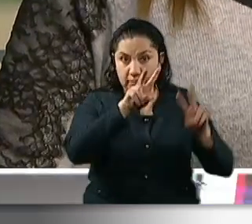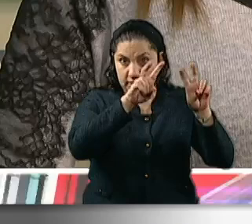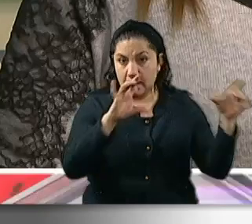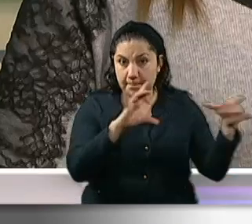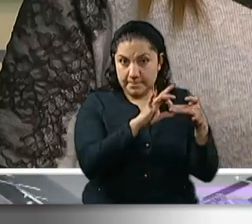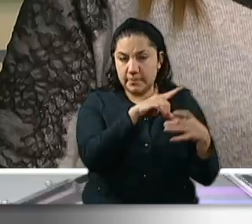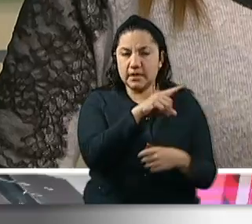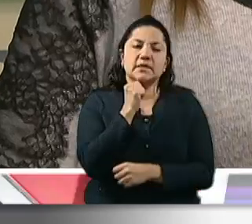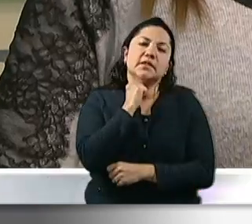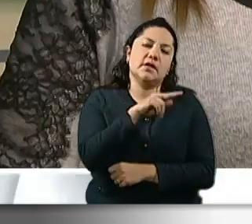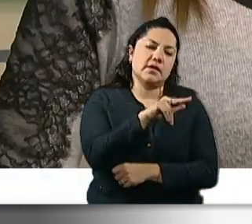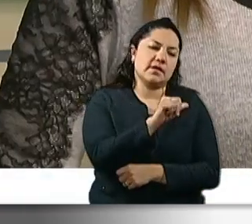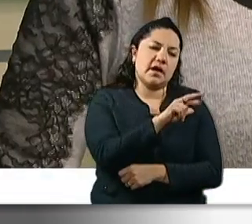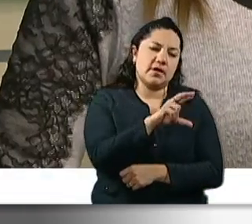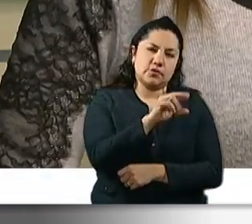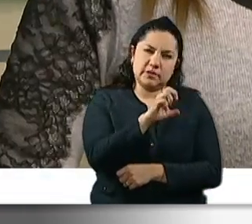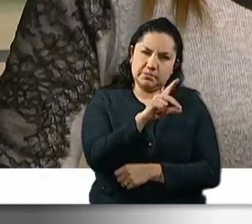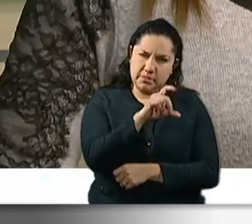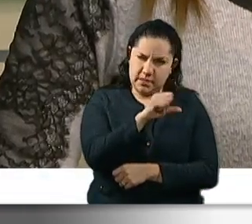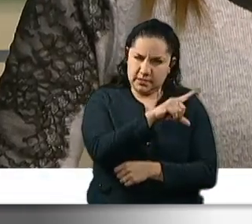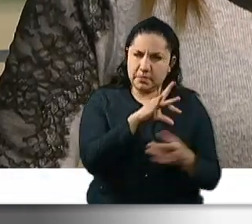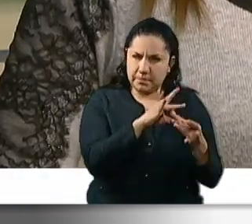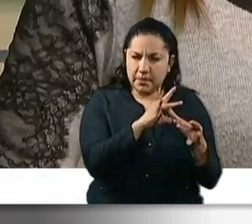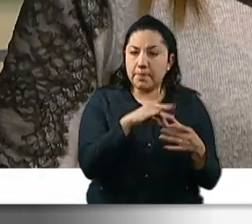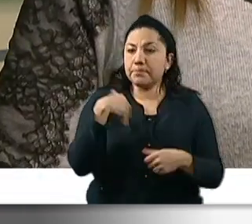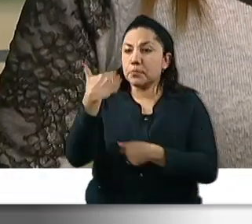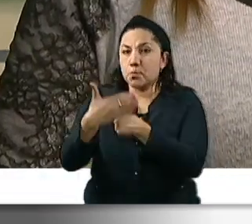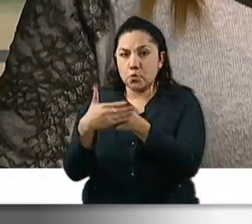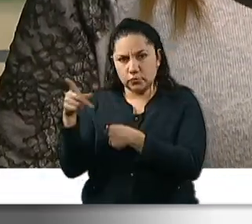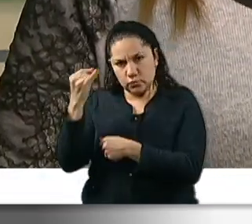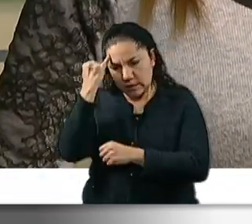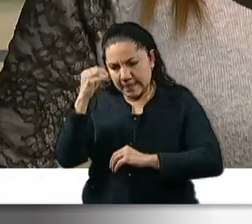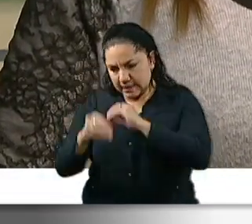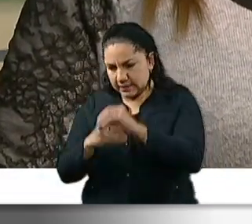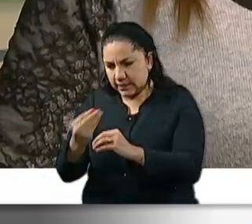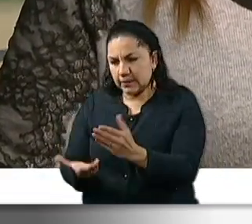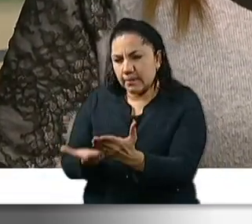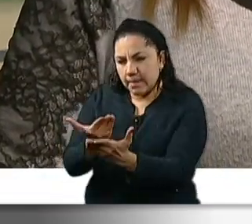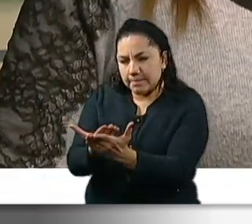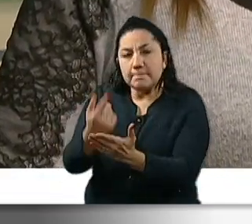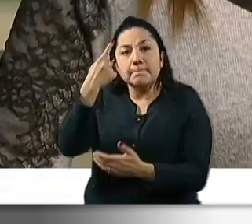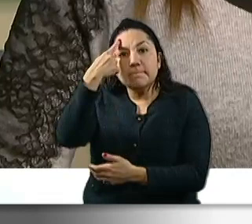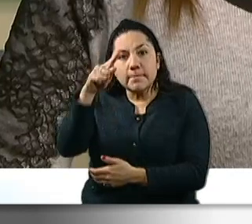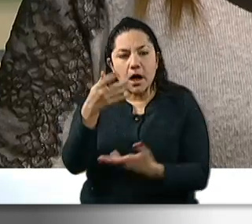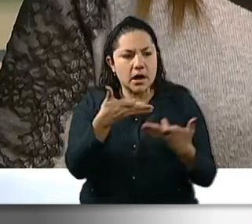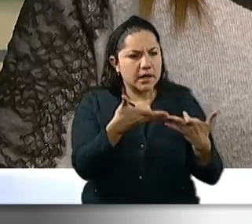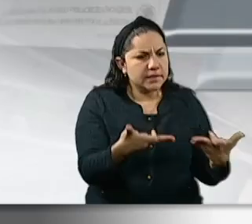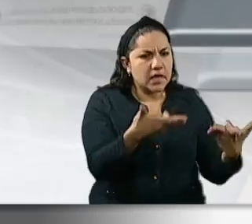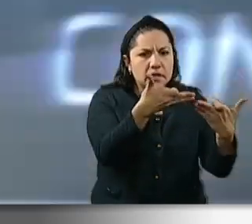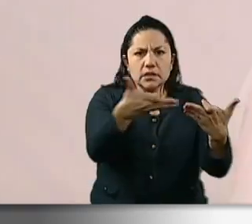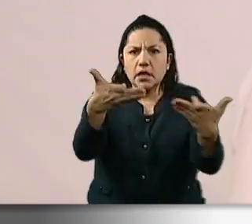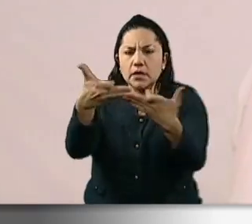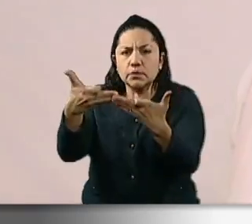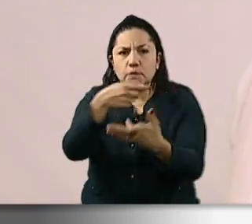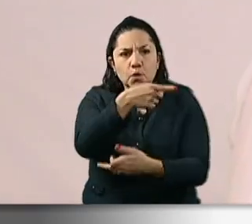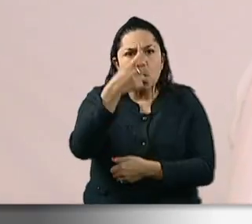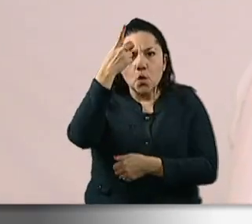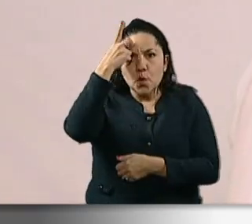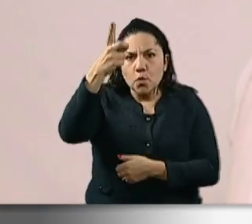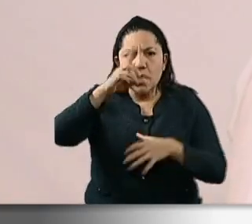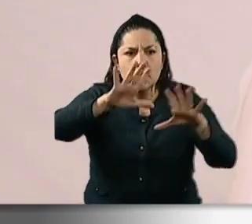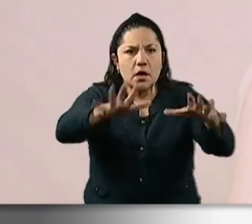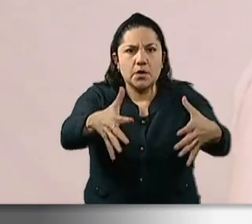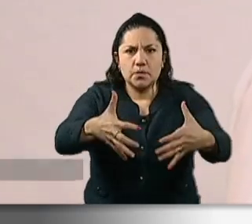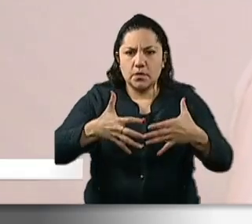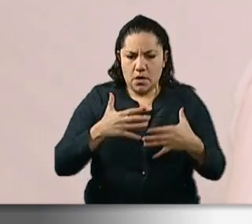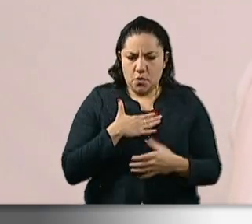que presentará una iniciativa para impedir la concentración en la propiedad de tierras ejidales hay gente